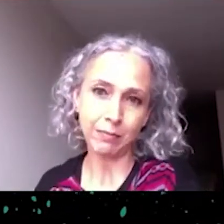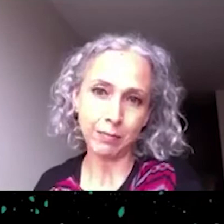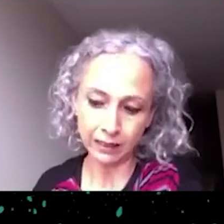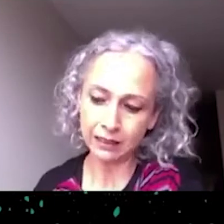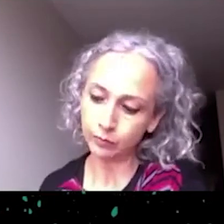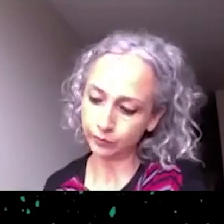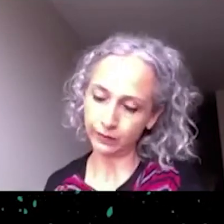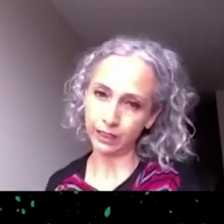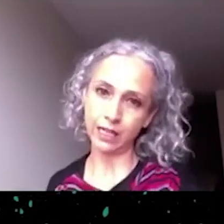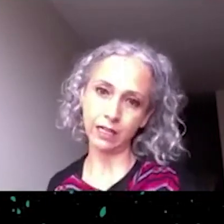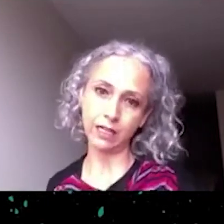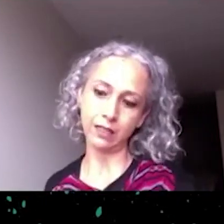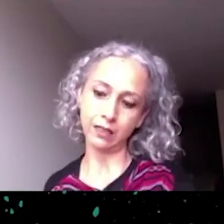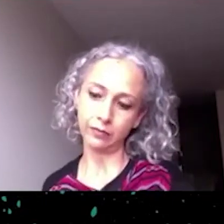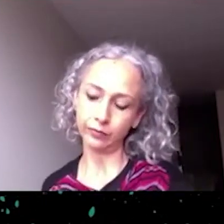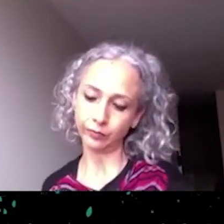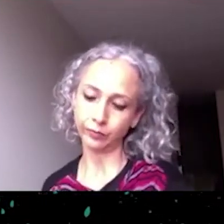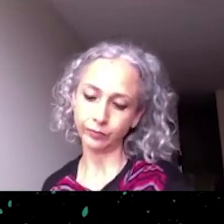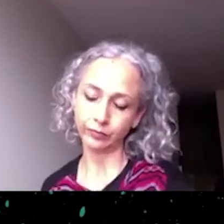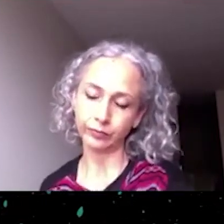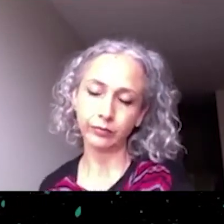imagen